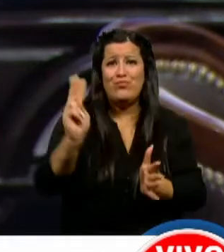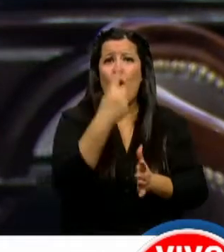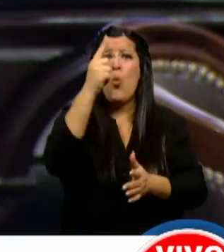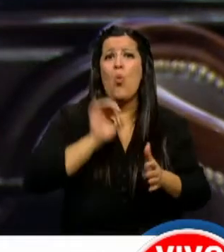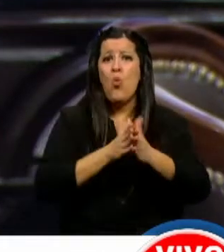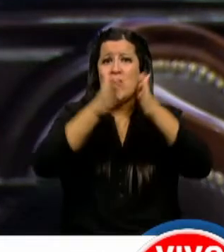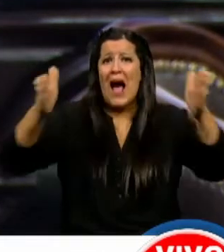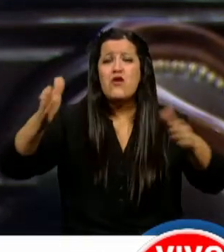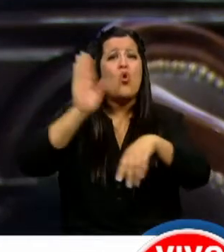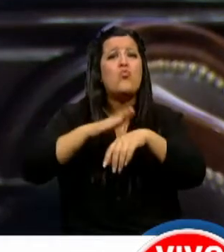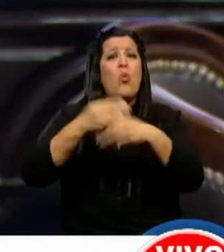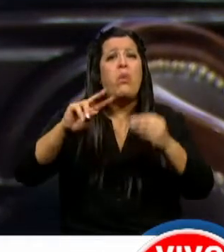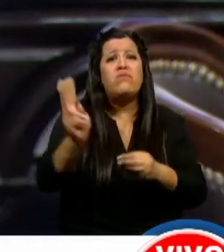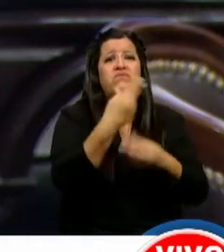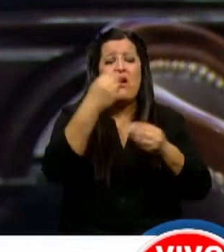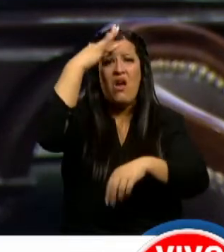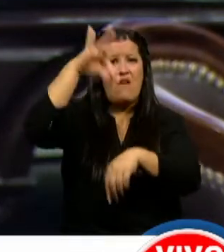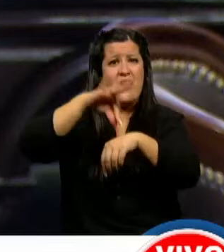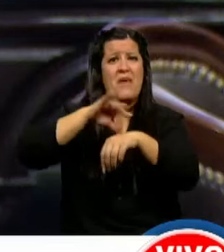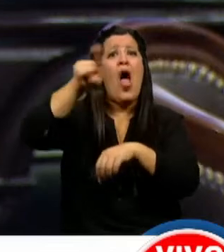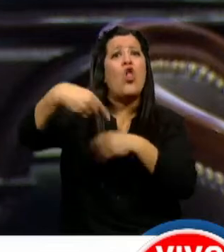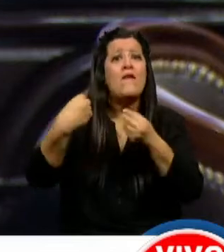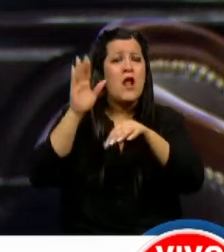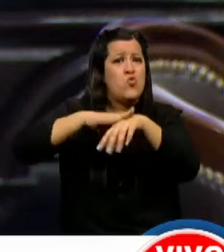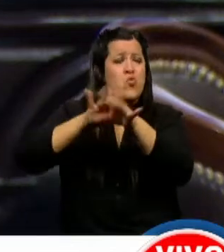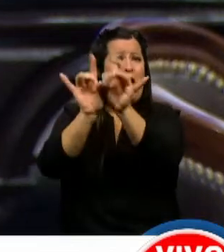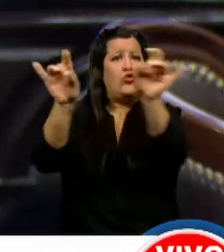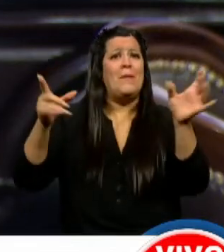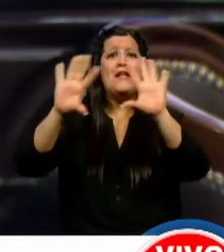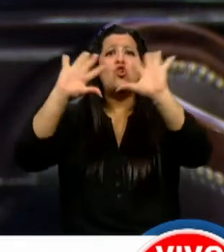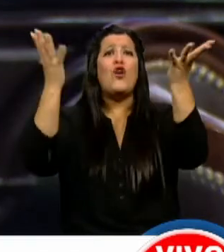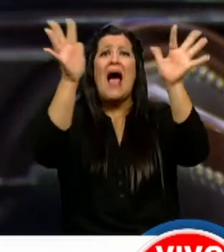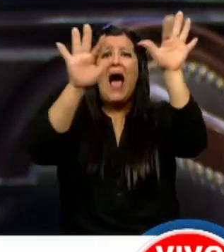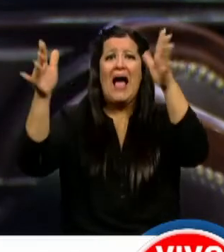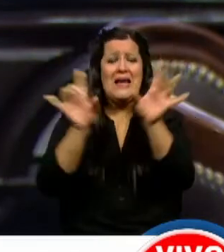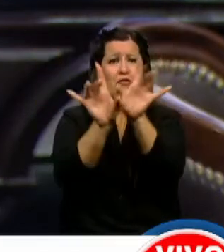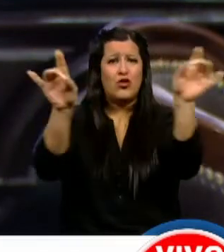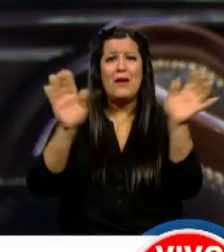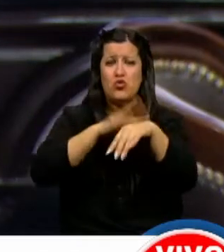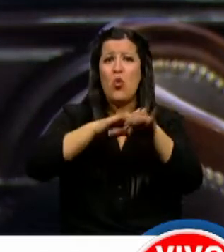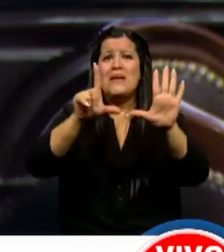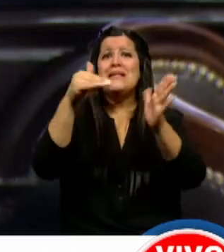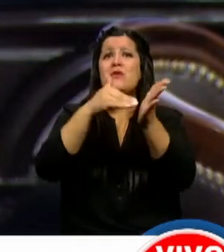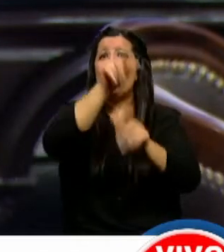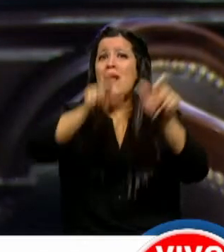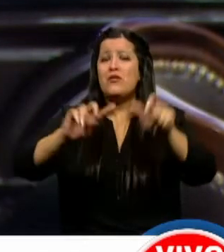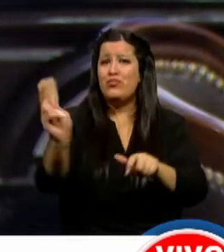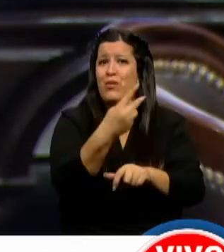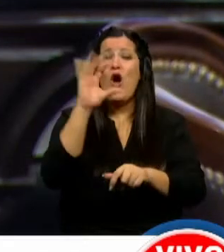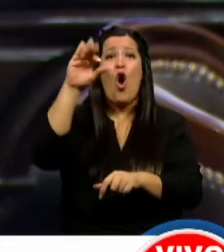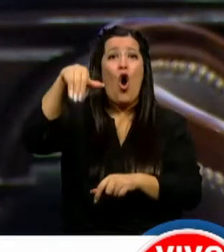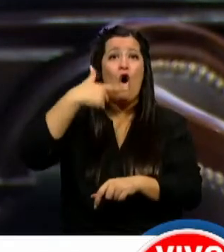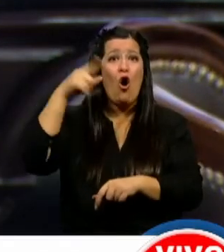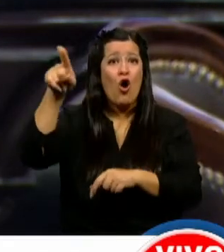año por enfermedades que devienen de la contaminación del aire. Una de las recomendaciones que hacía la Organización Mundial de la